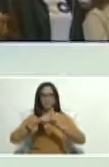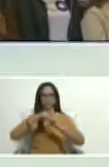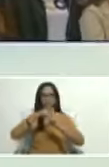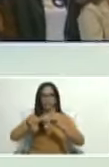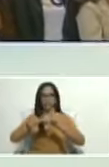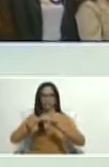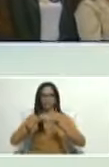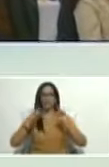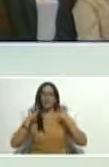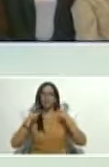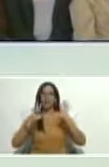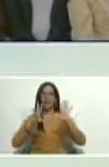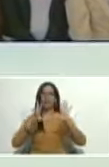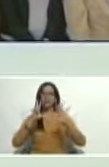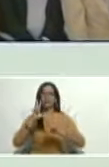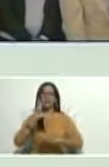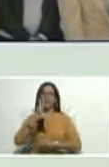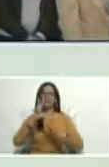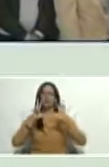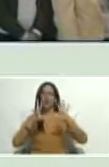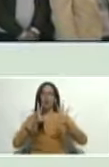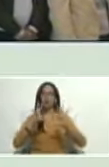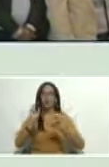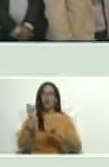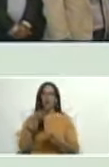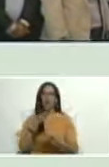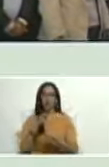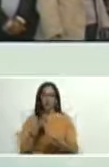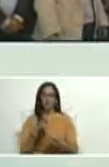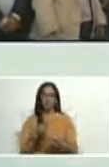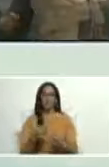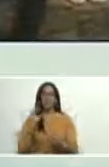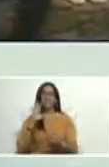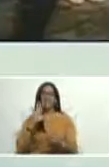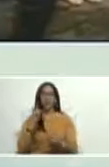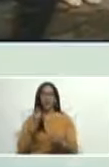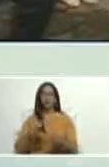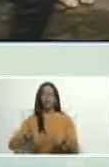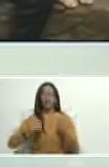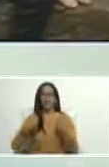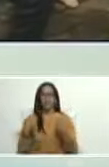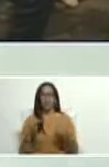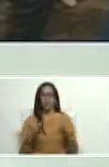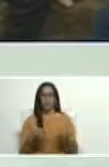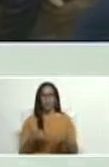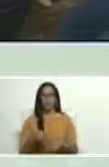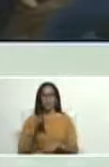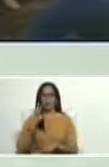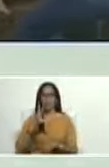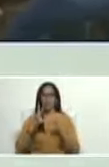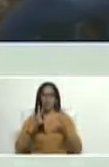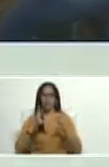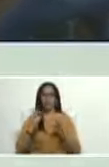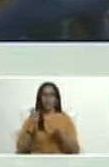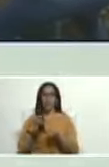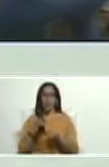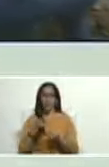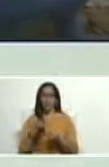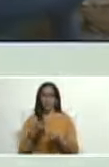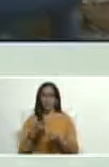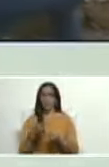sombra. 5 grados más de lo normal. Mira cómo estamos quemaditos el